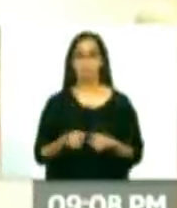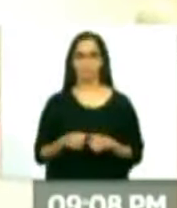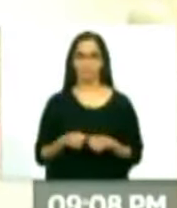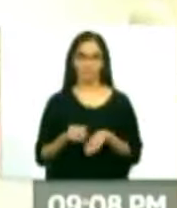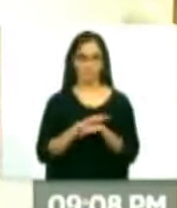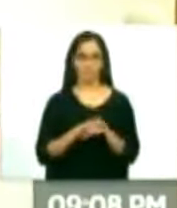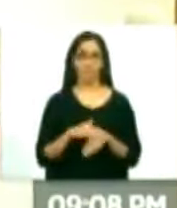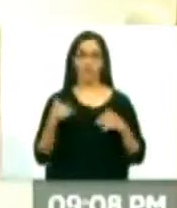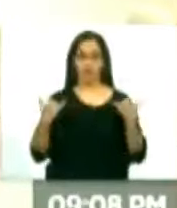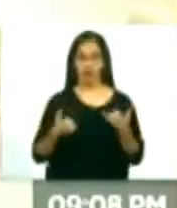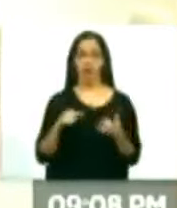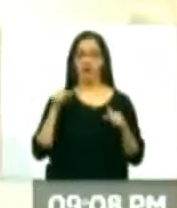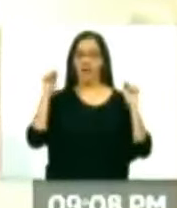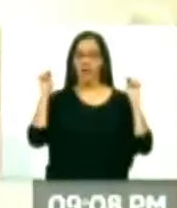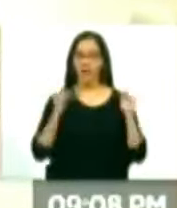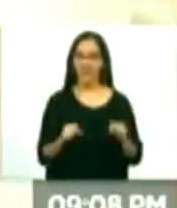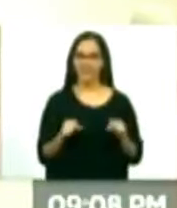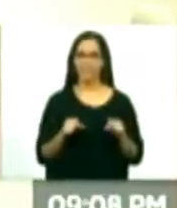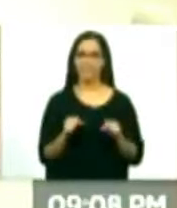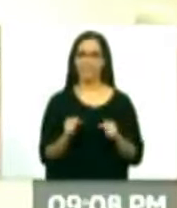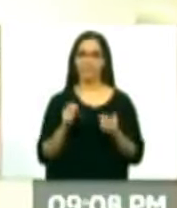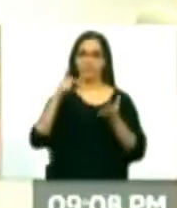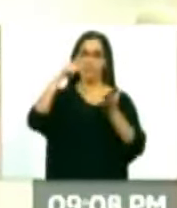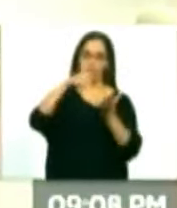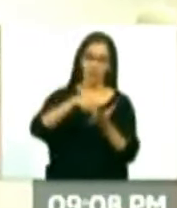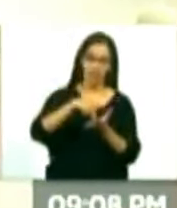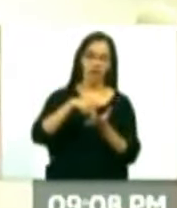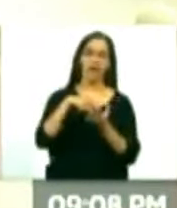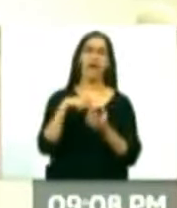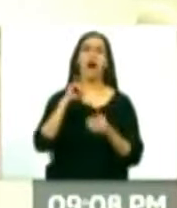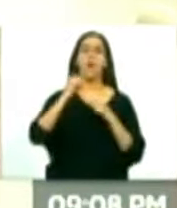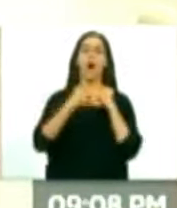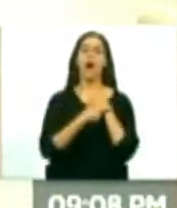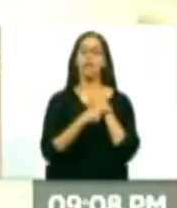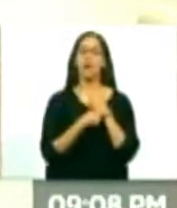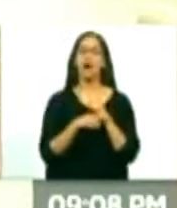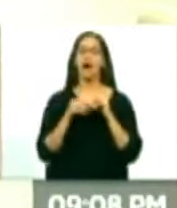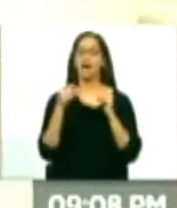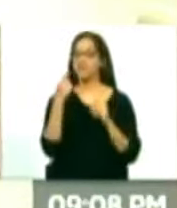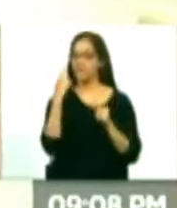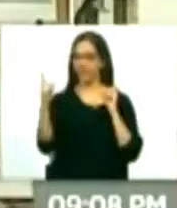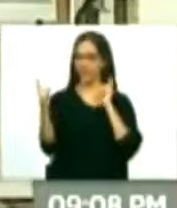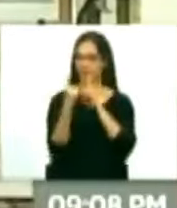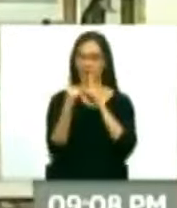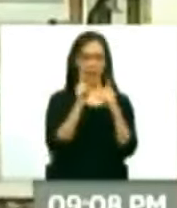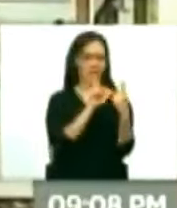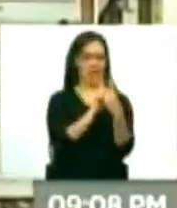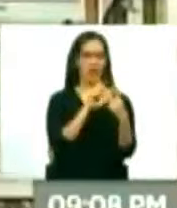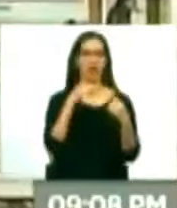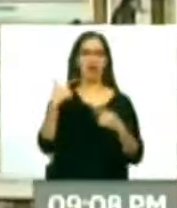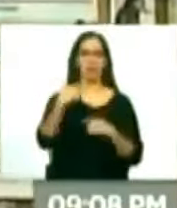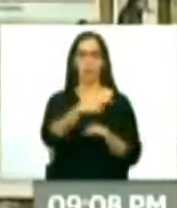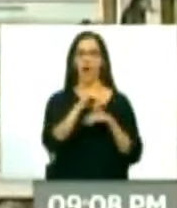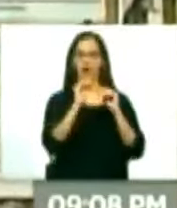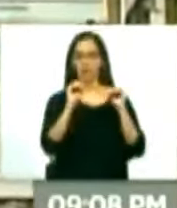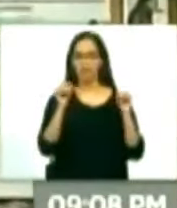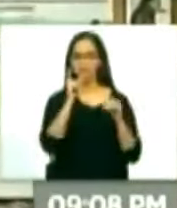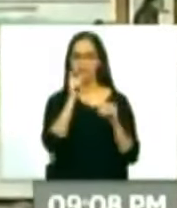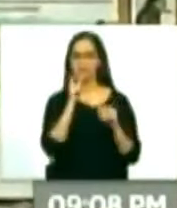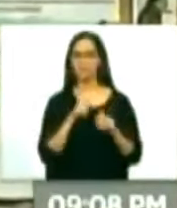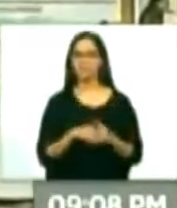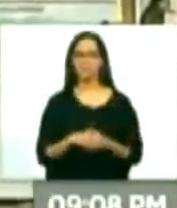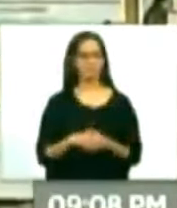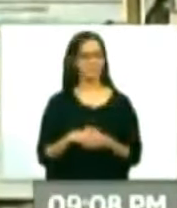Ahora. Así se encaramó Guaidó a hacer cara a cara en autobuses llamando a la consulta popular. Ay, Dios querido.